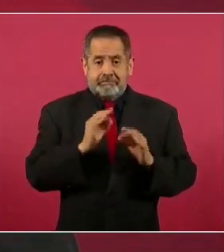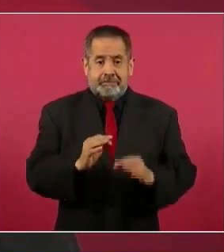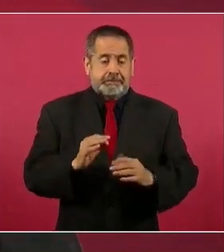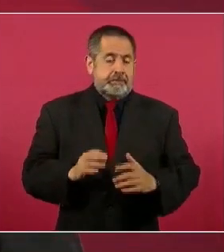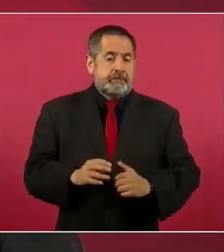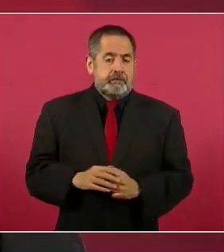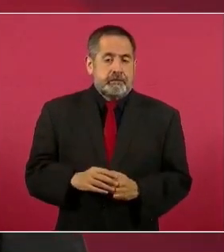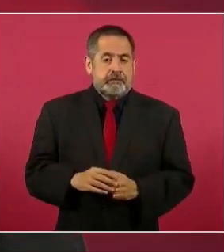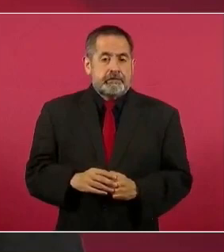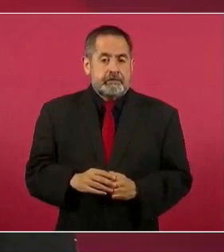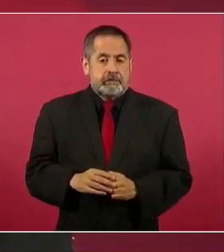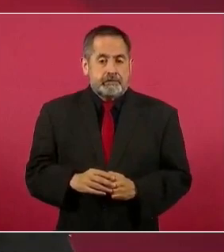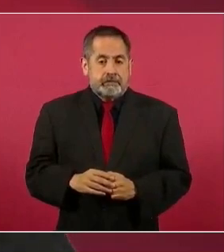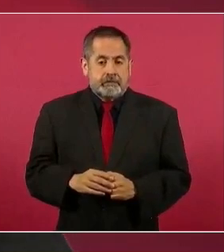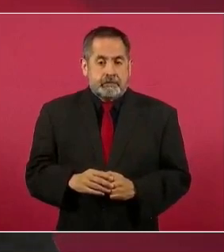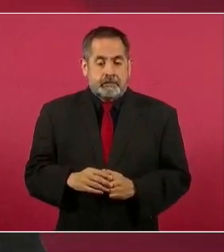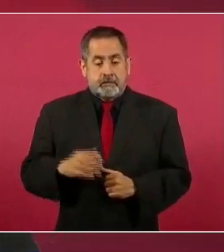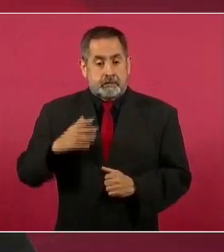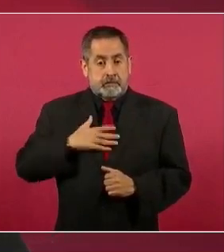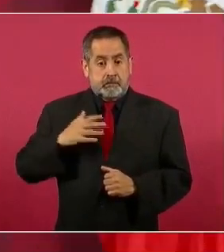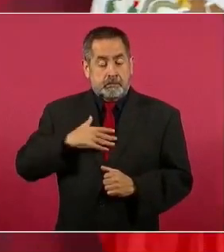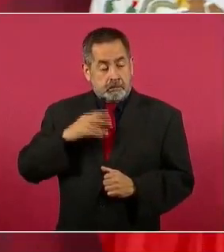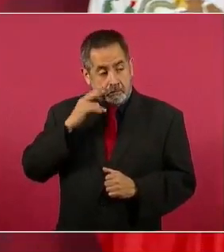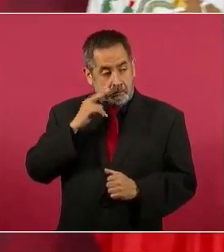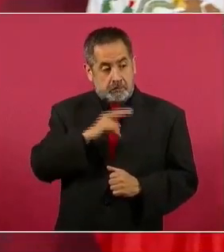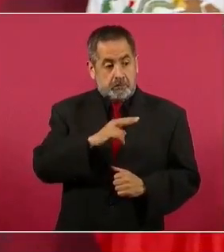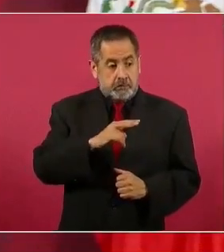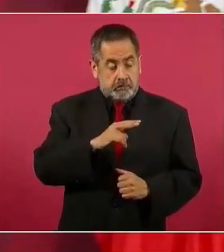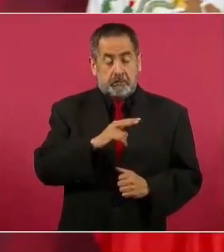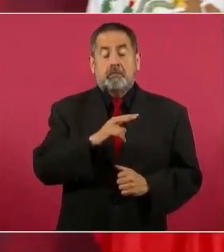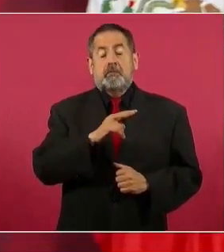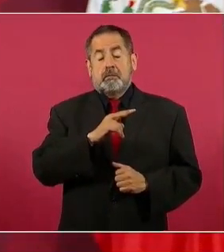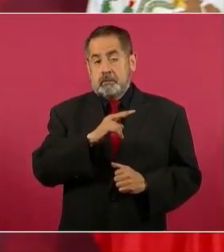y yo lo veo